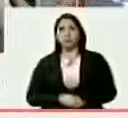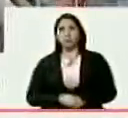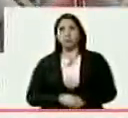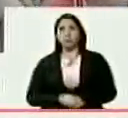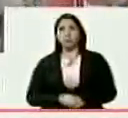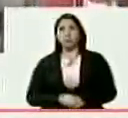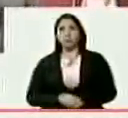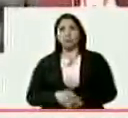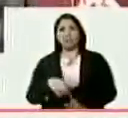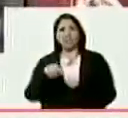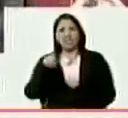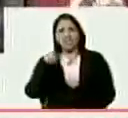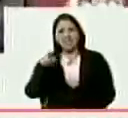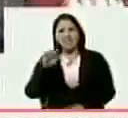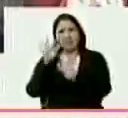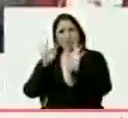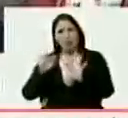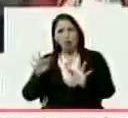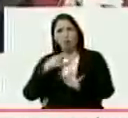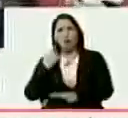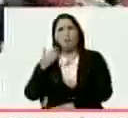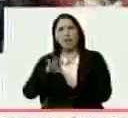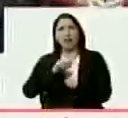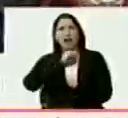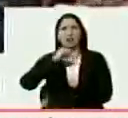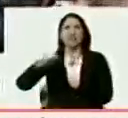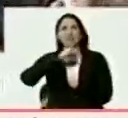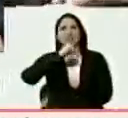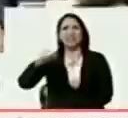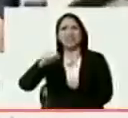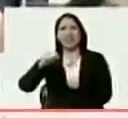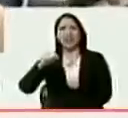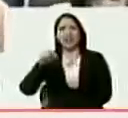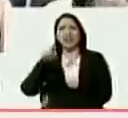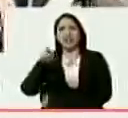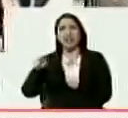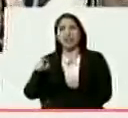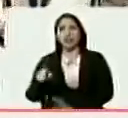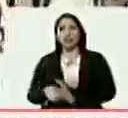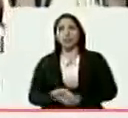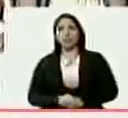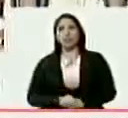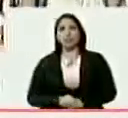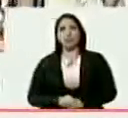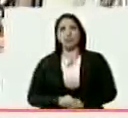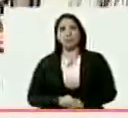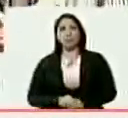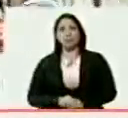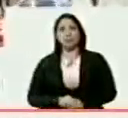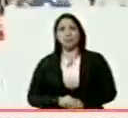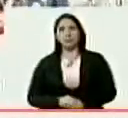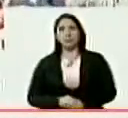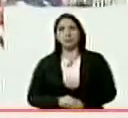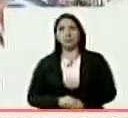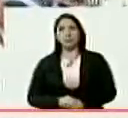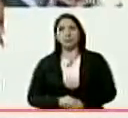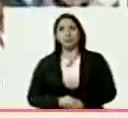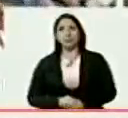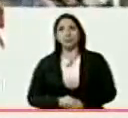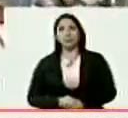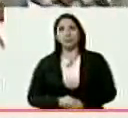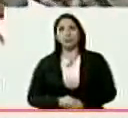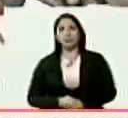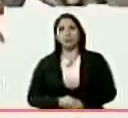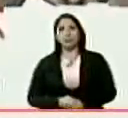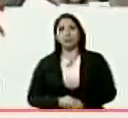de matar y de asesinar, esto hecho para la libertad, ¿a quién